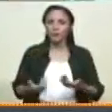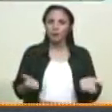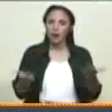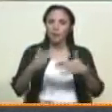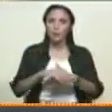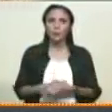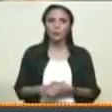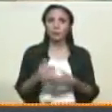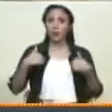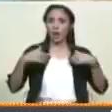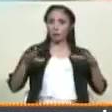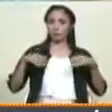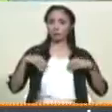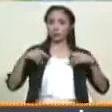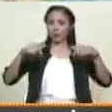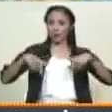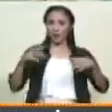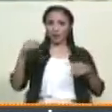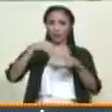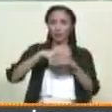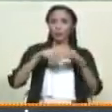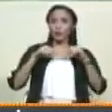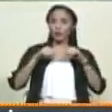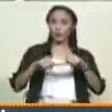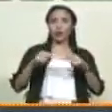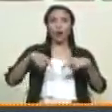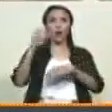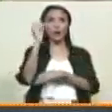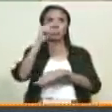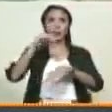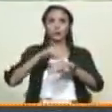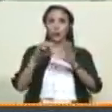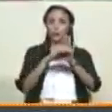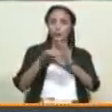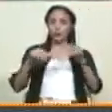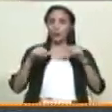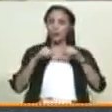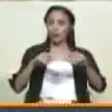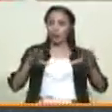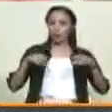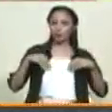Esto no es para estar aquí metido. Una Asamblea Nacional Constituyente